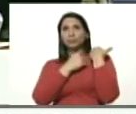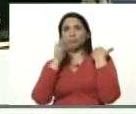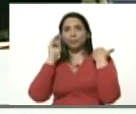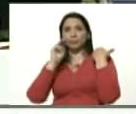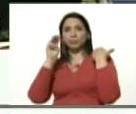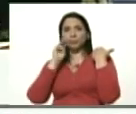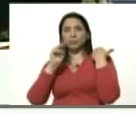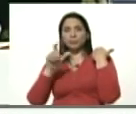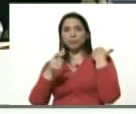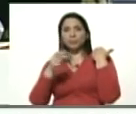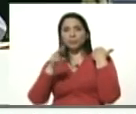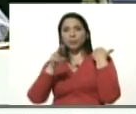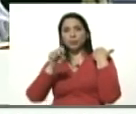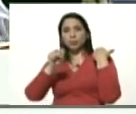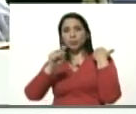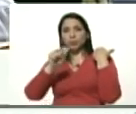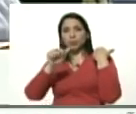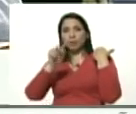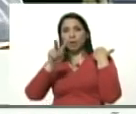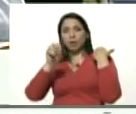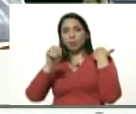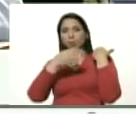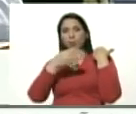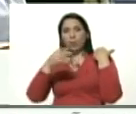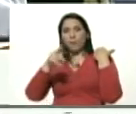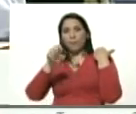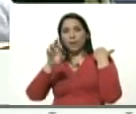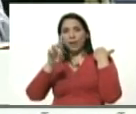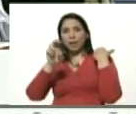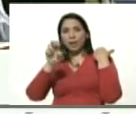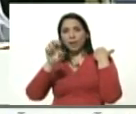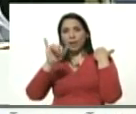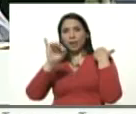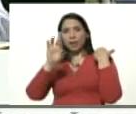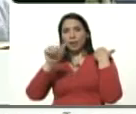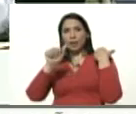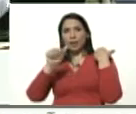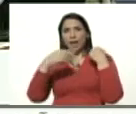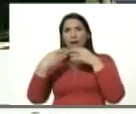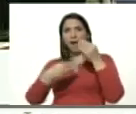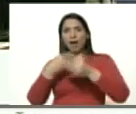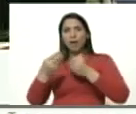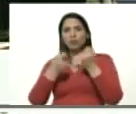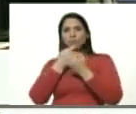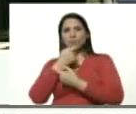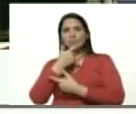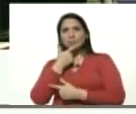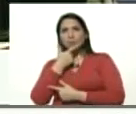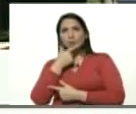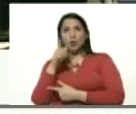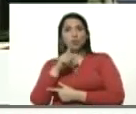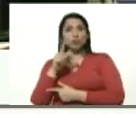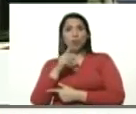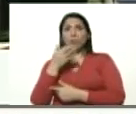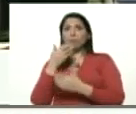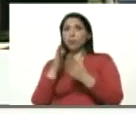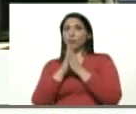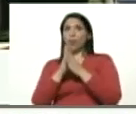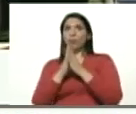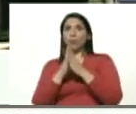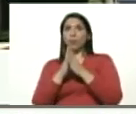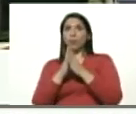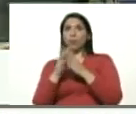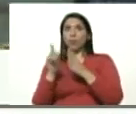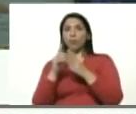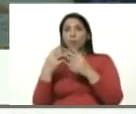maestro Gustavo Pereira, que ha hecho una maravillosa salutación a nosotros. Así que no se retiren de la sintonía, porque